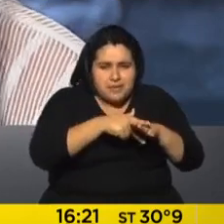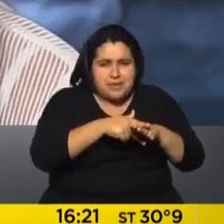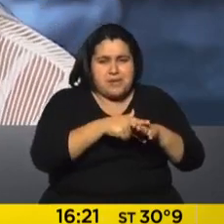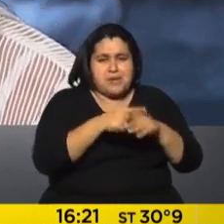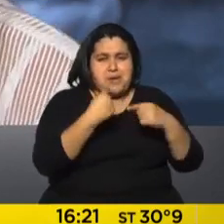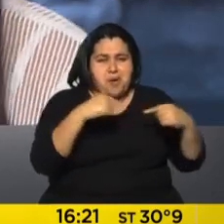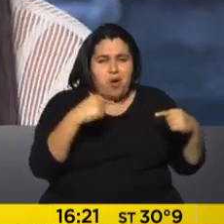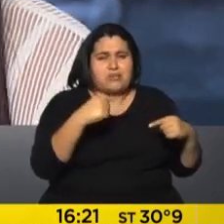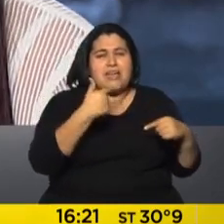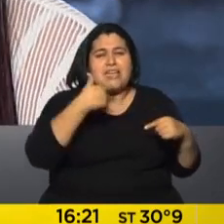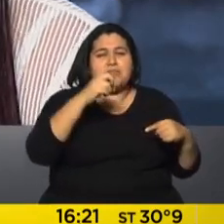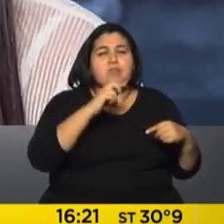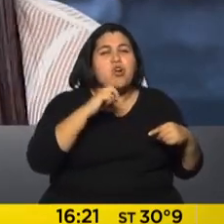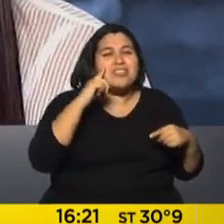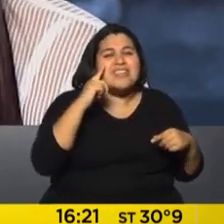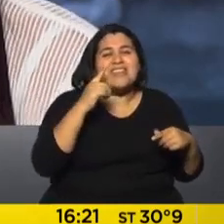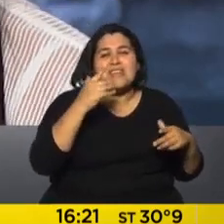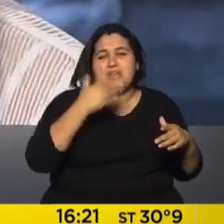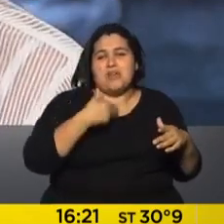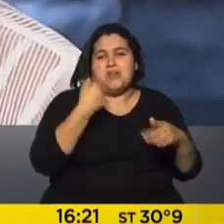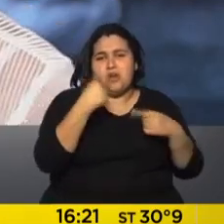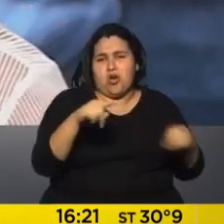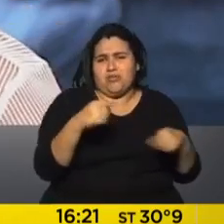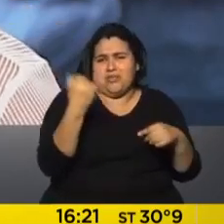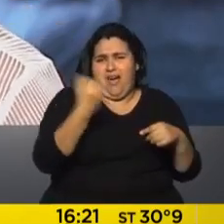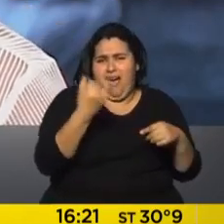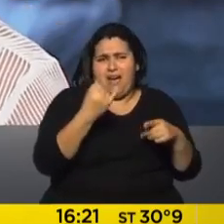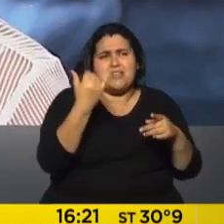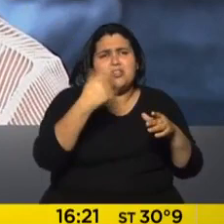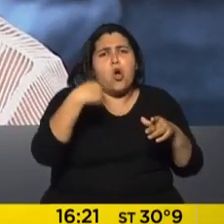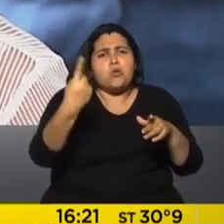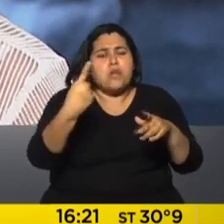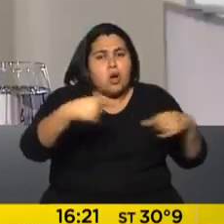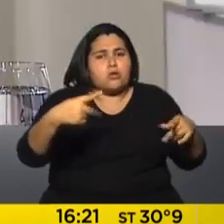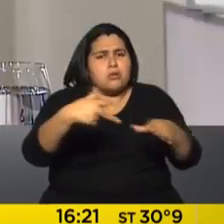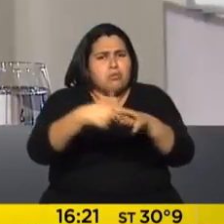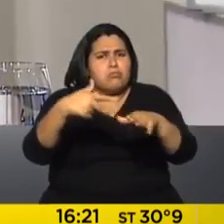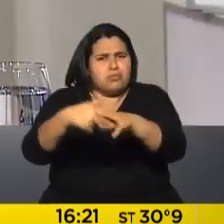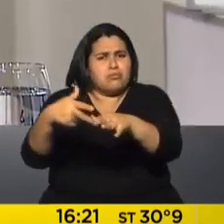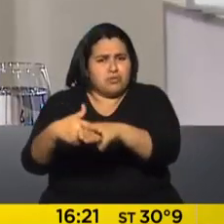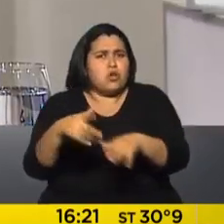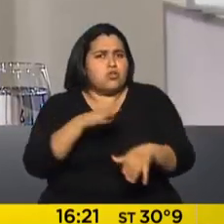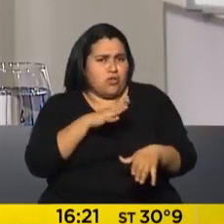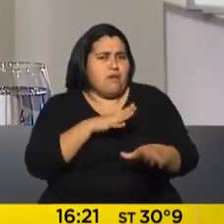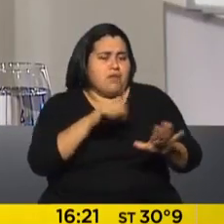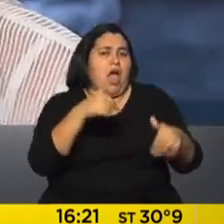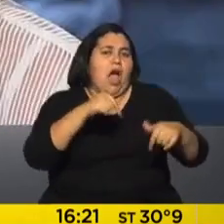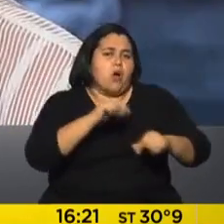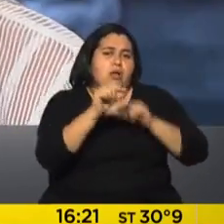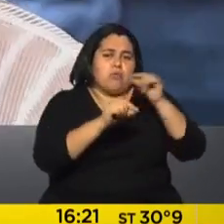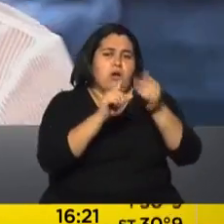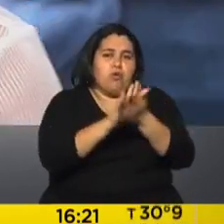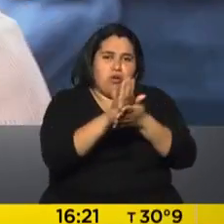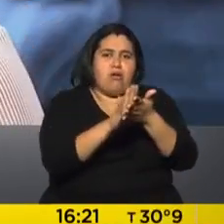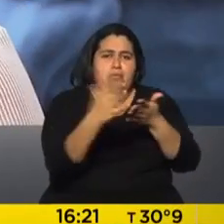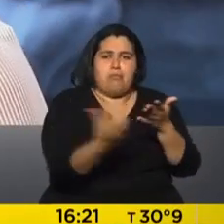contenido en Spotify. Tengo muchísimas cosas trabadas también en YouTube, que estamos tratando de recuperarlas.